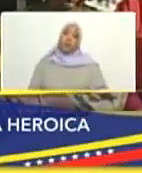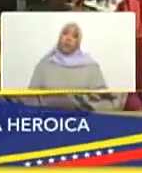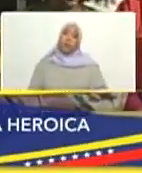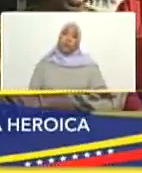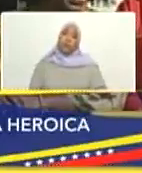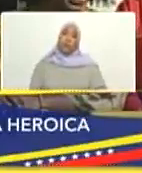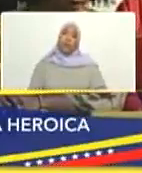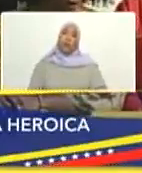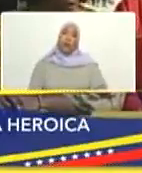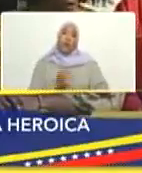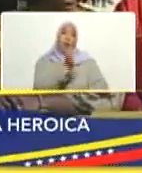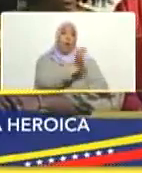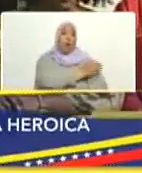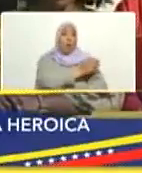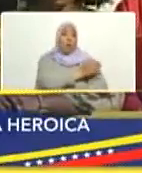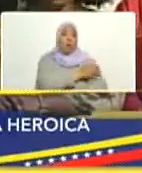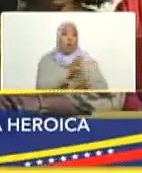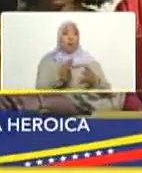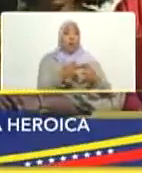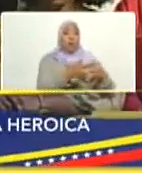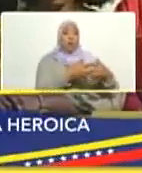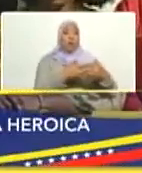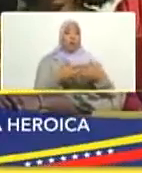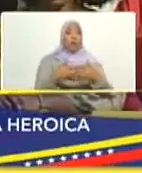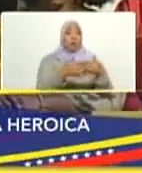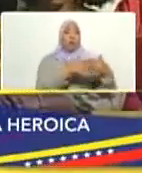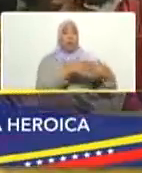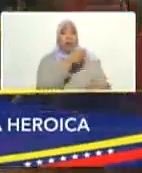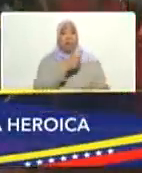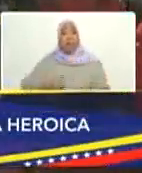Cuando el imperialismo norteamericano y Donald Trump